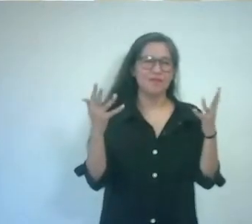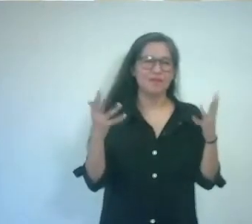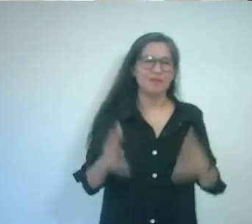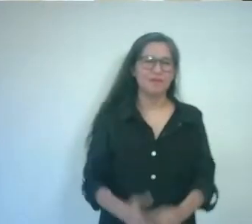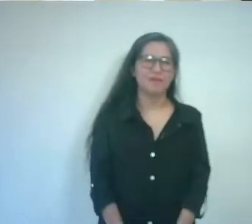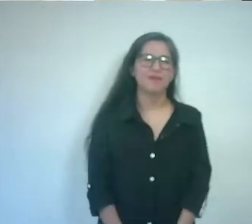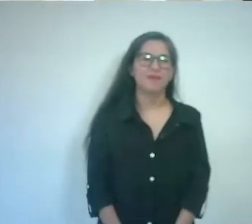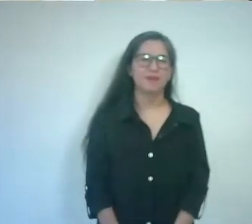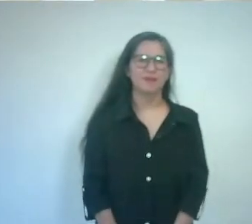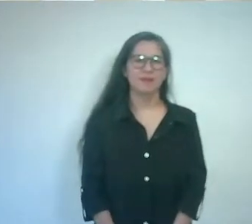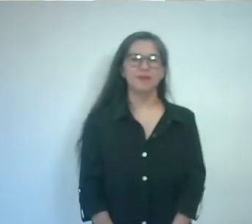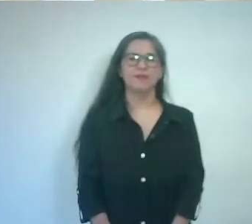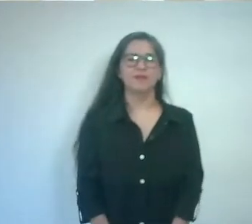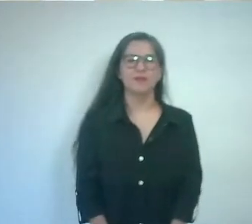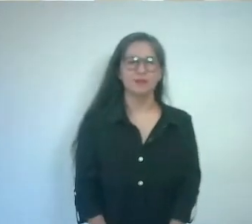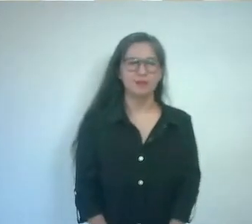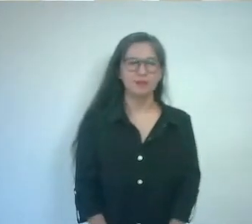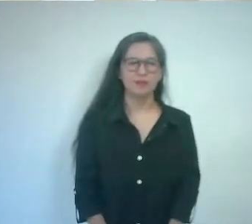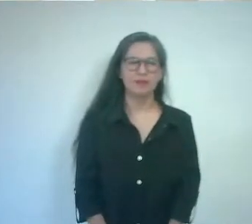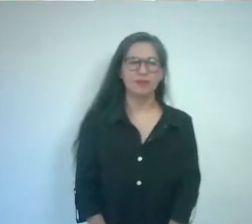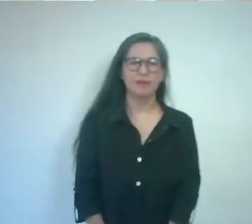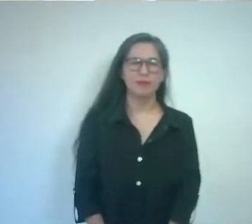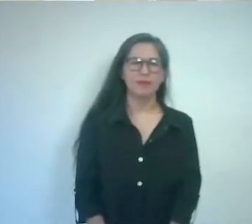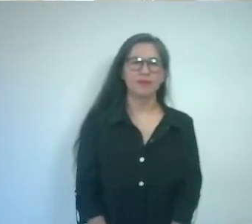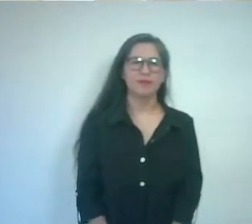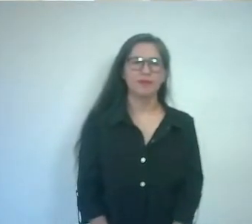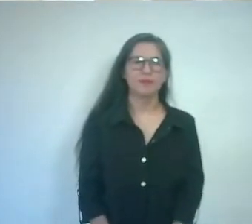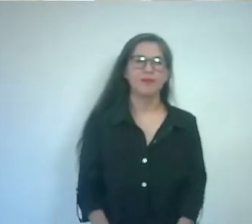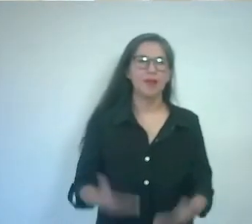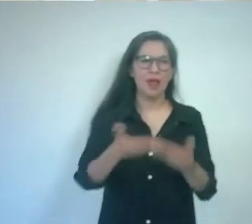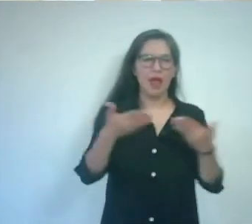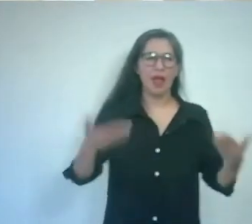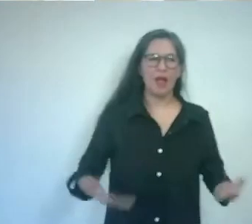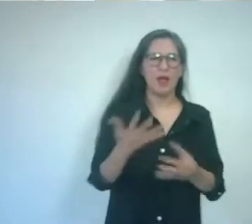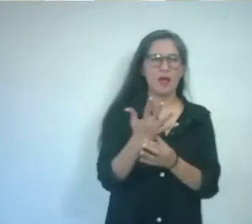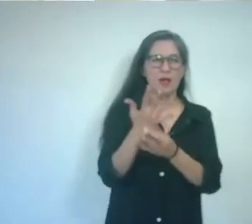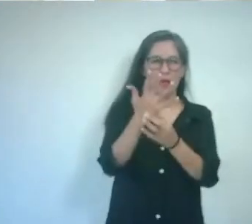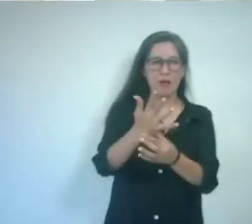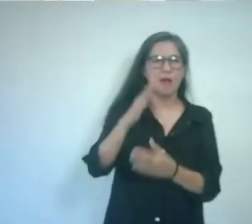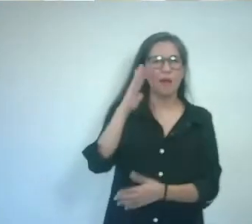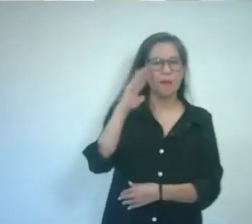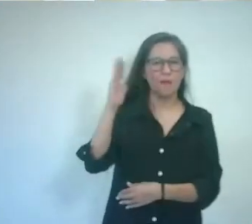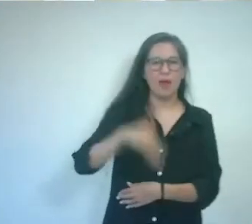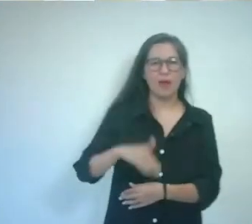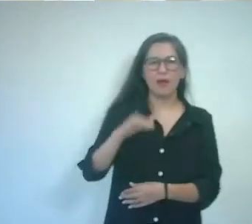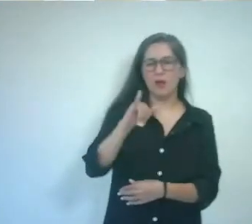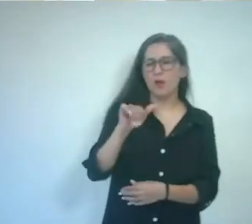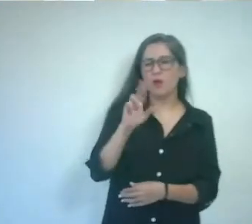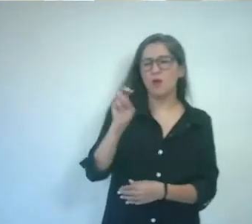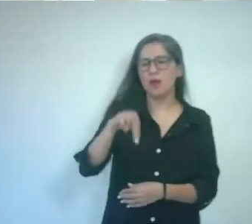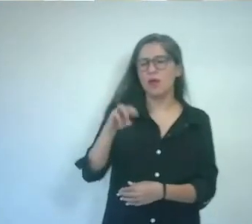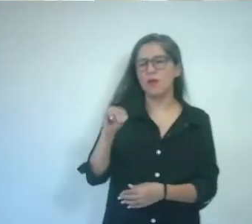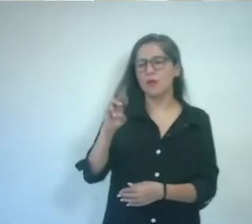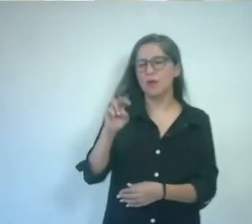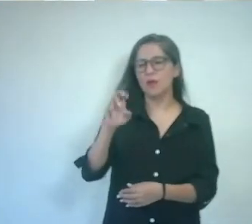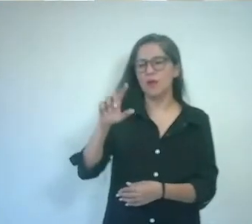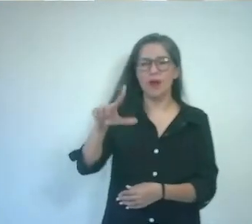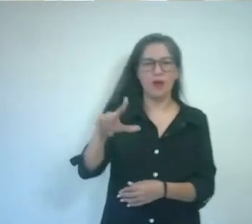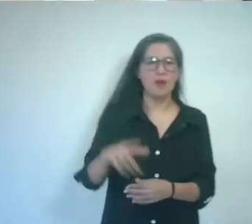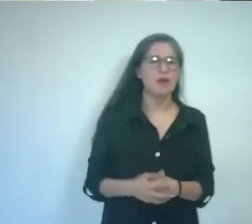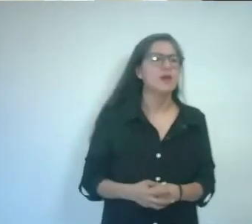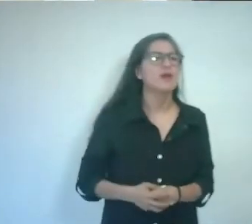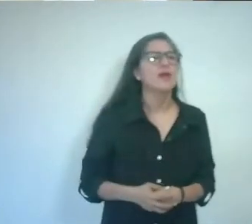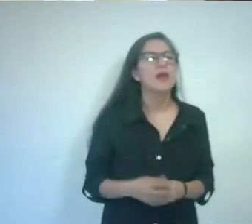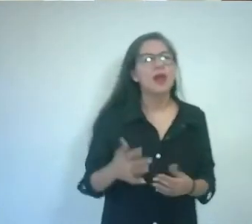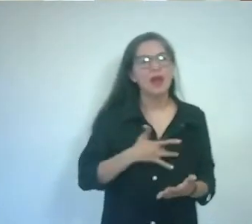Muchas gracias, consejero. En uso de la voz, el consejero, el maestro Juan Manuel Ramírez. Gracias, presidenta. Seré muy